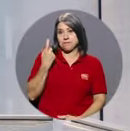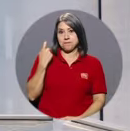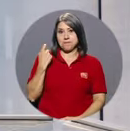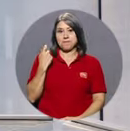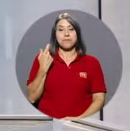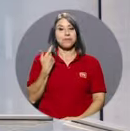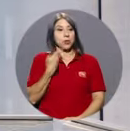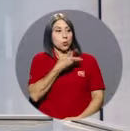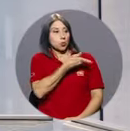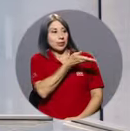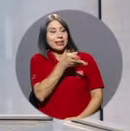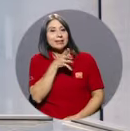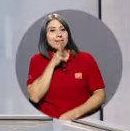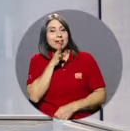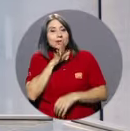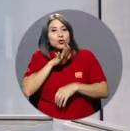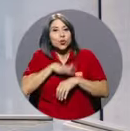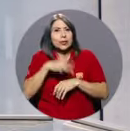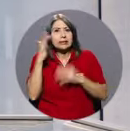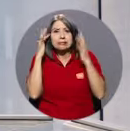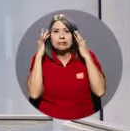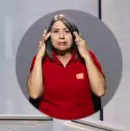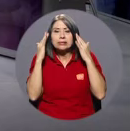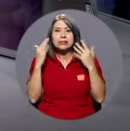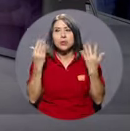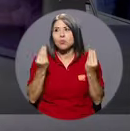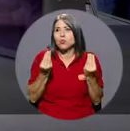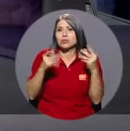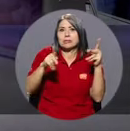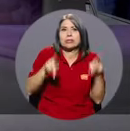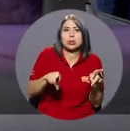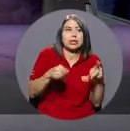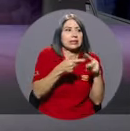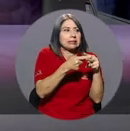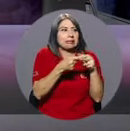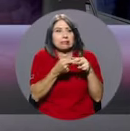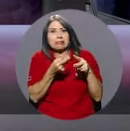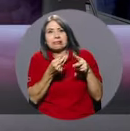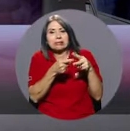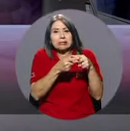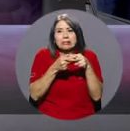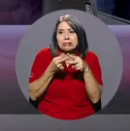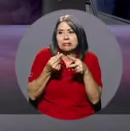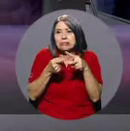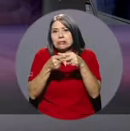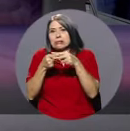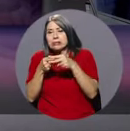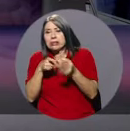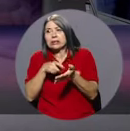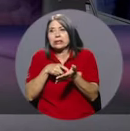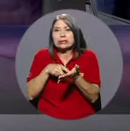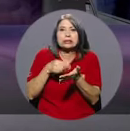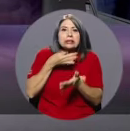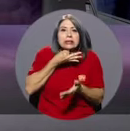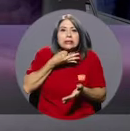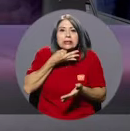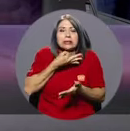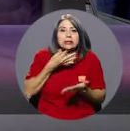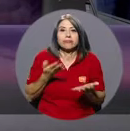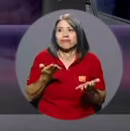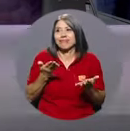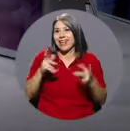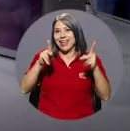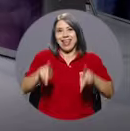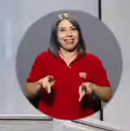ustedes, ¿verdad?, manifestaron su preocupación sobre el tema del nivel de endeudamiento y cómo pues esto mina la confianza de la gente,